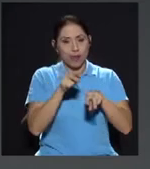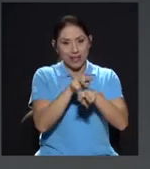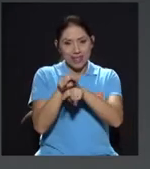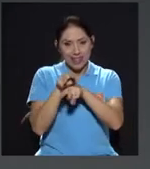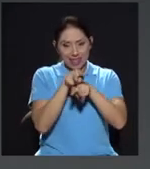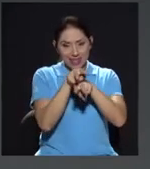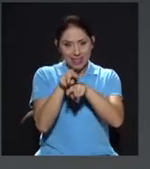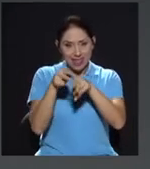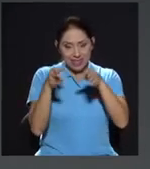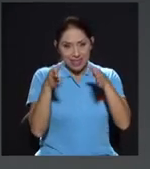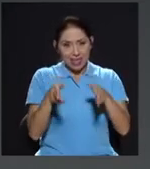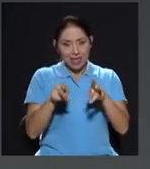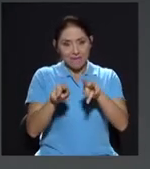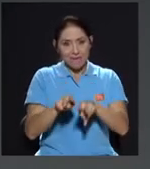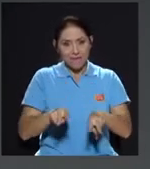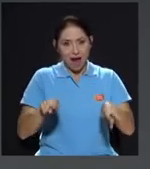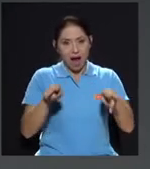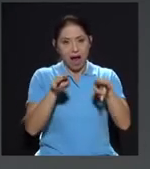país